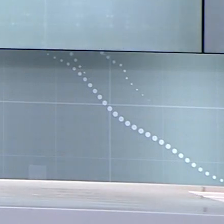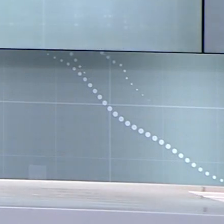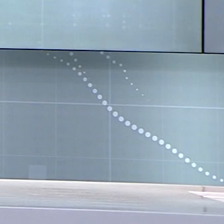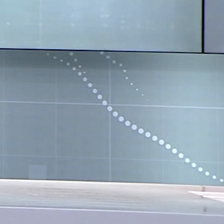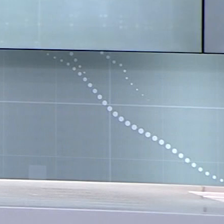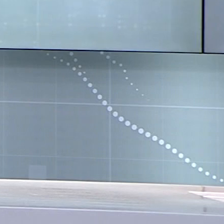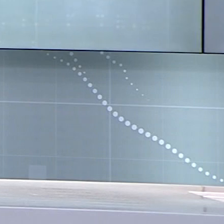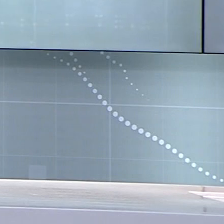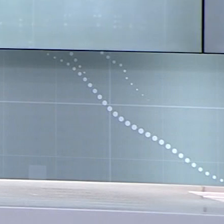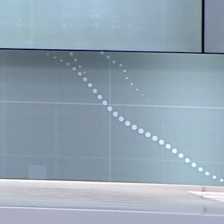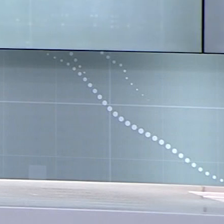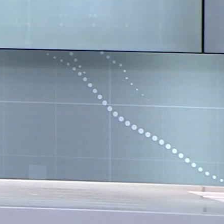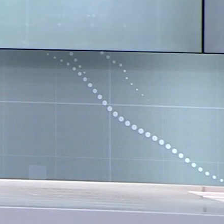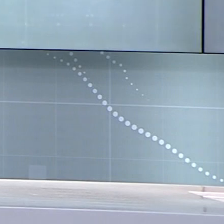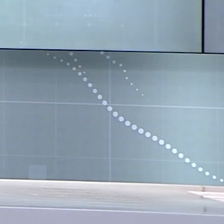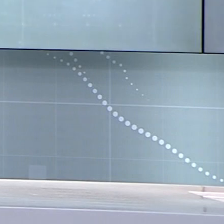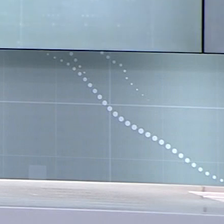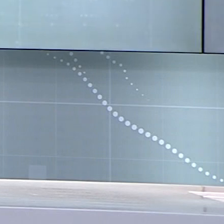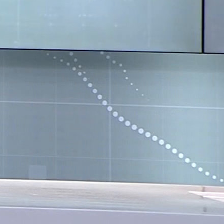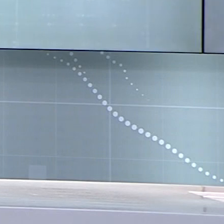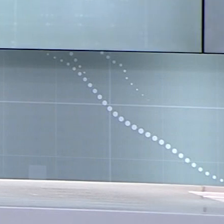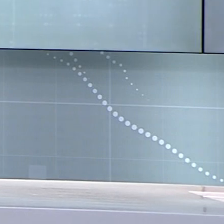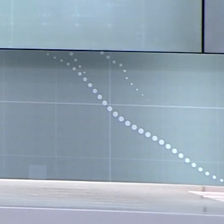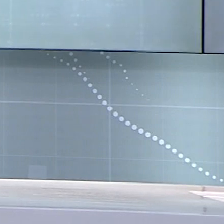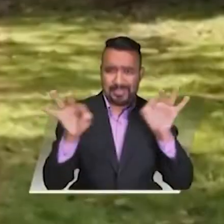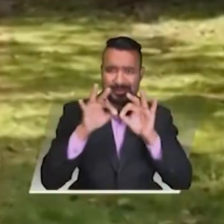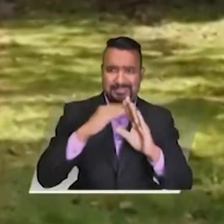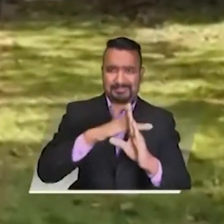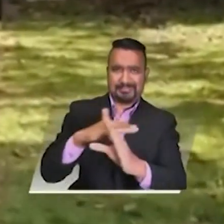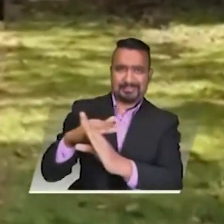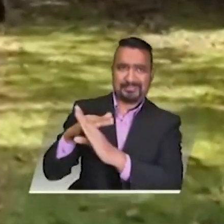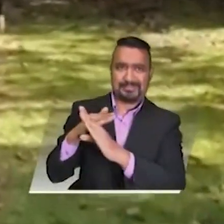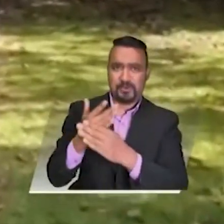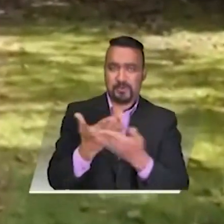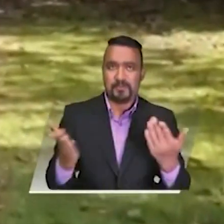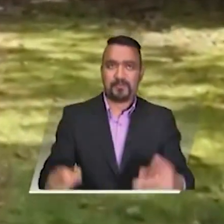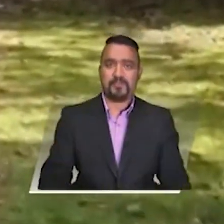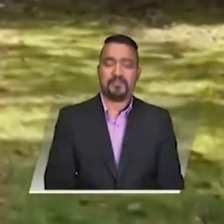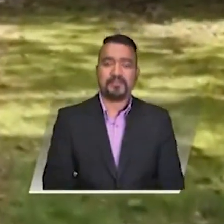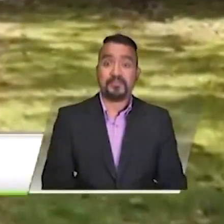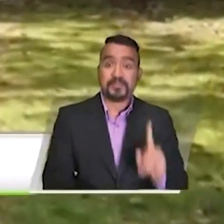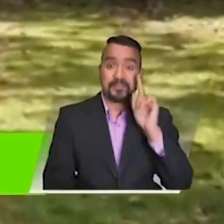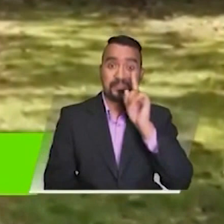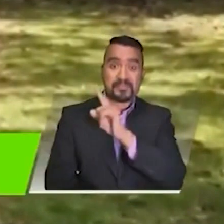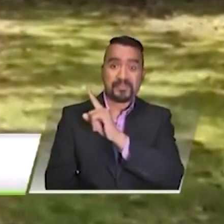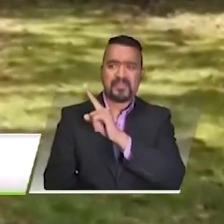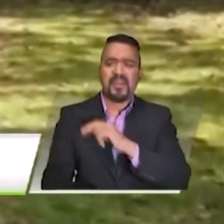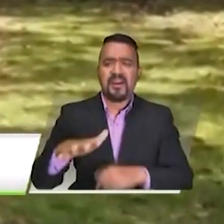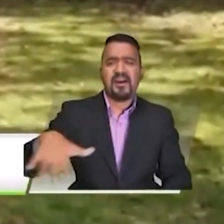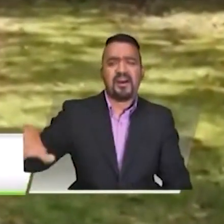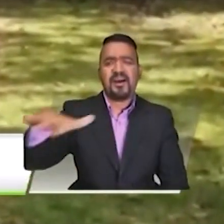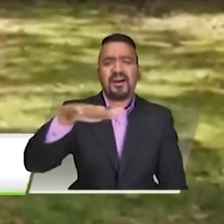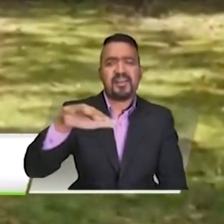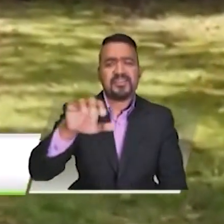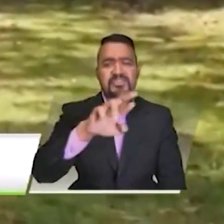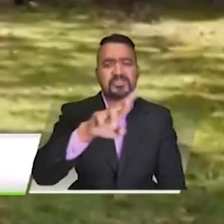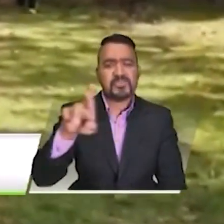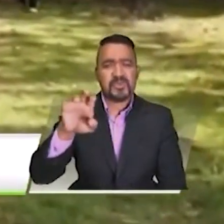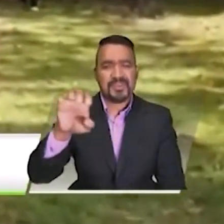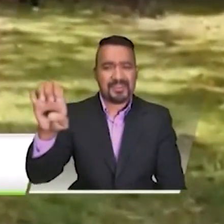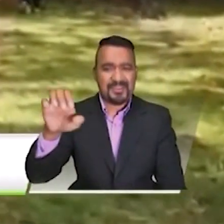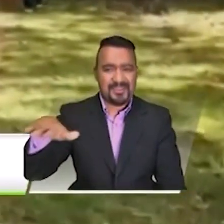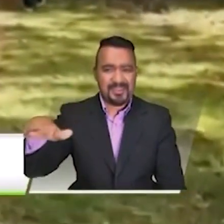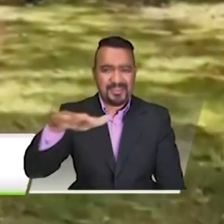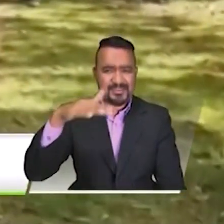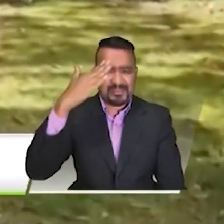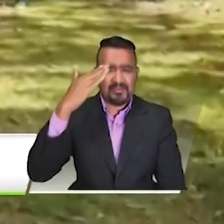fincas. Así fue la presentación del plan cosecha. Por estos días, al suroeste antioqueño llegan recolectores de café de